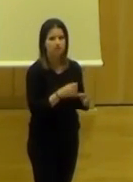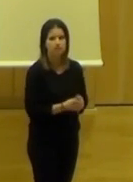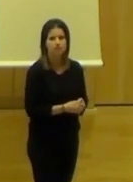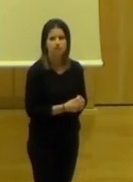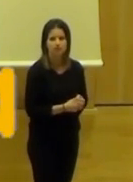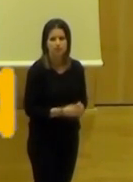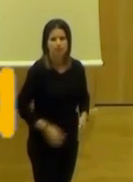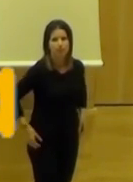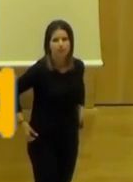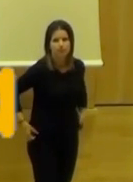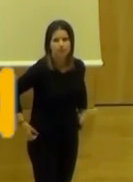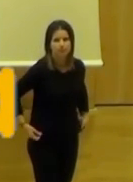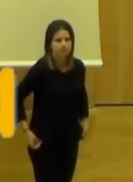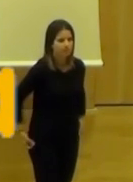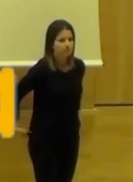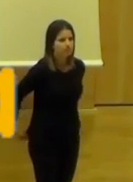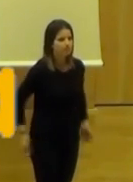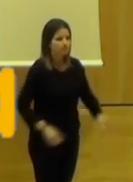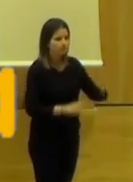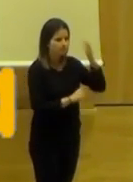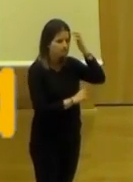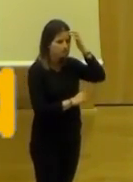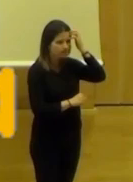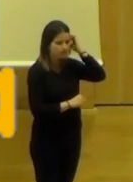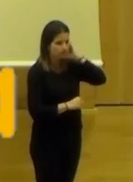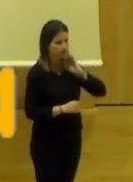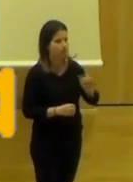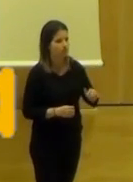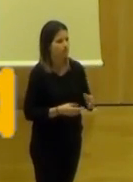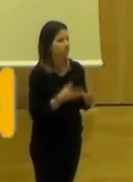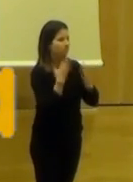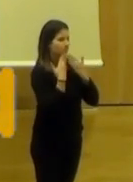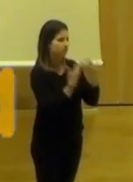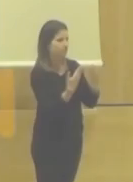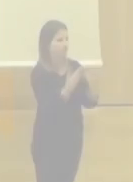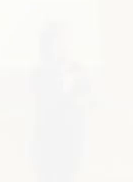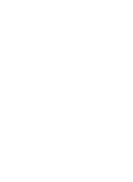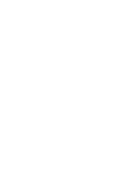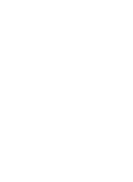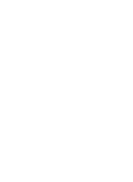Bueno, muchas gracias.